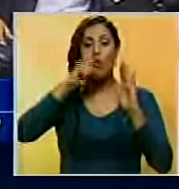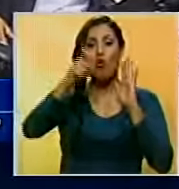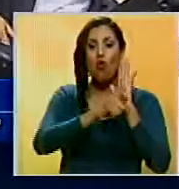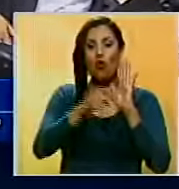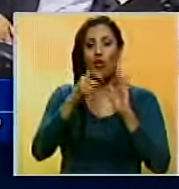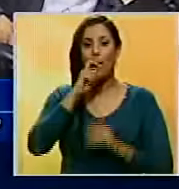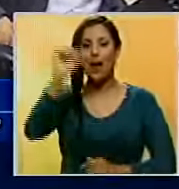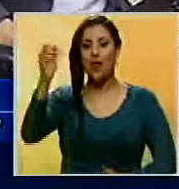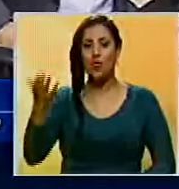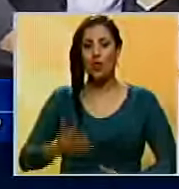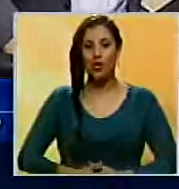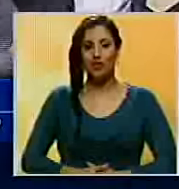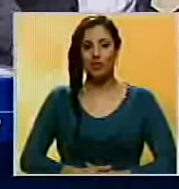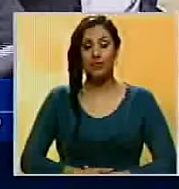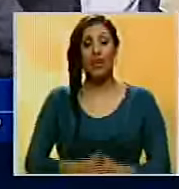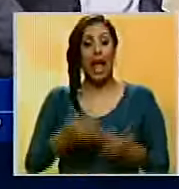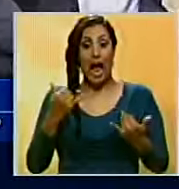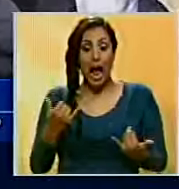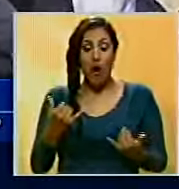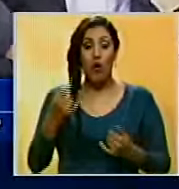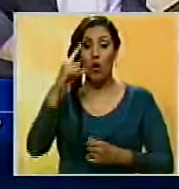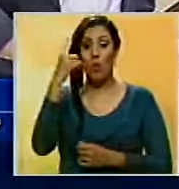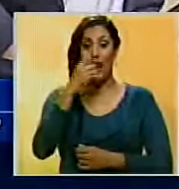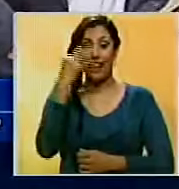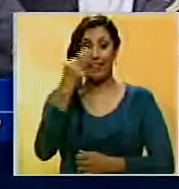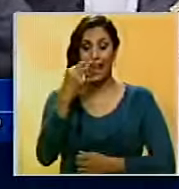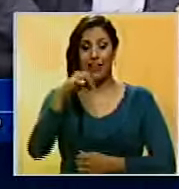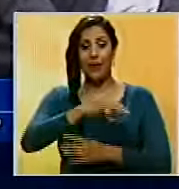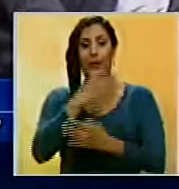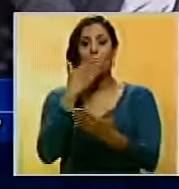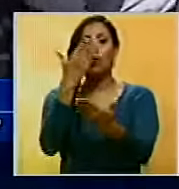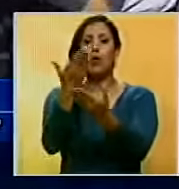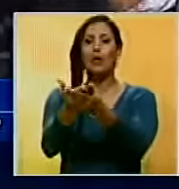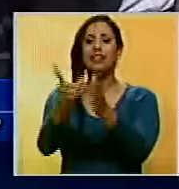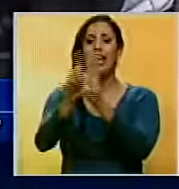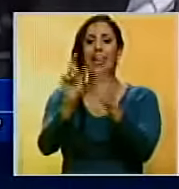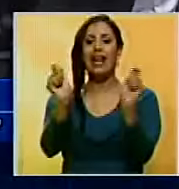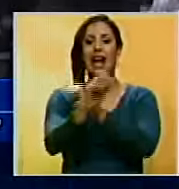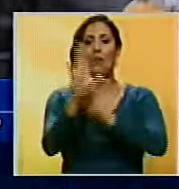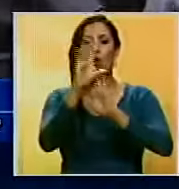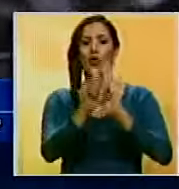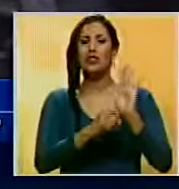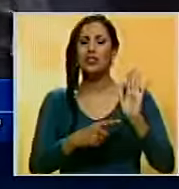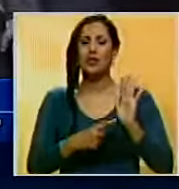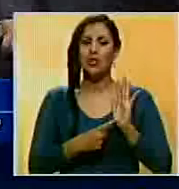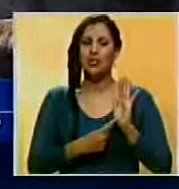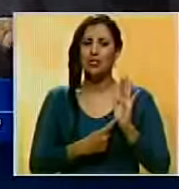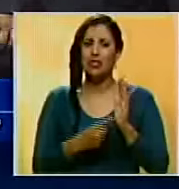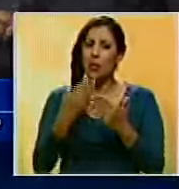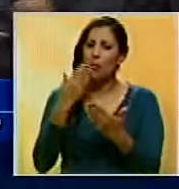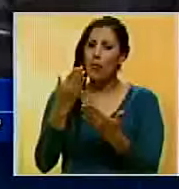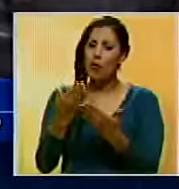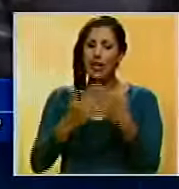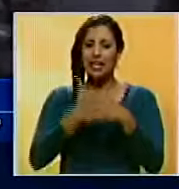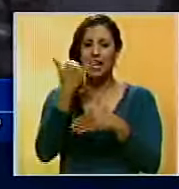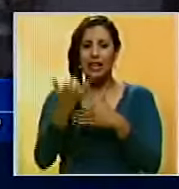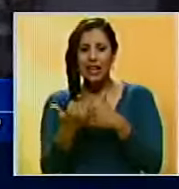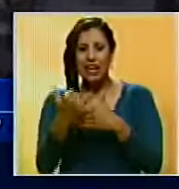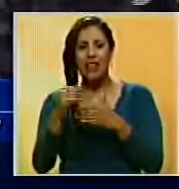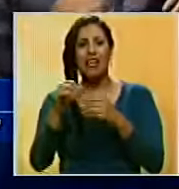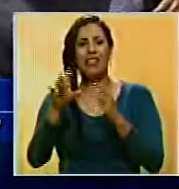una obsesión una sola tarde presentan ustedes una ley de referéndum y presentan un proyecto de